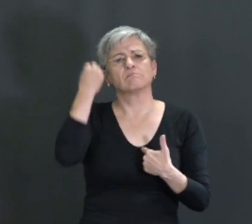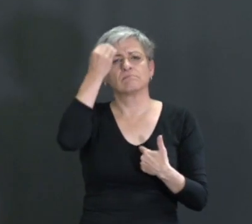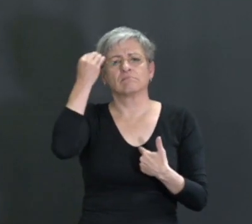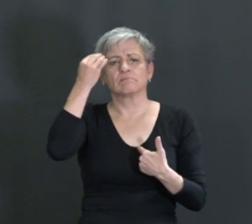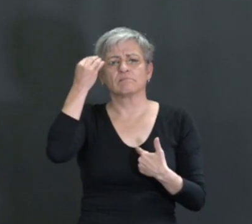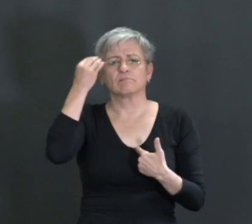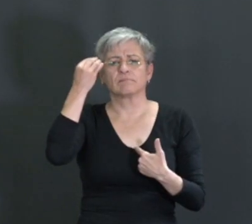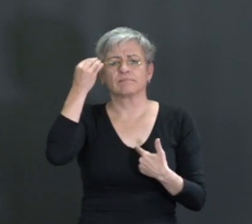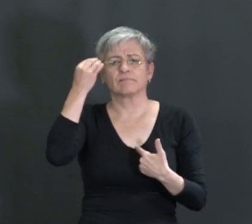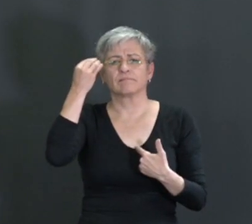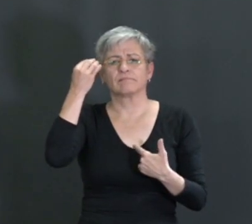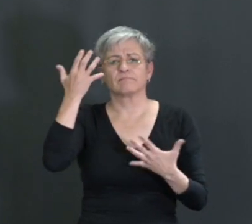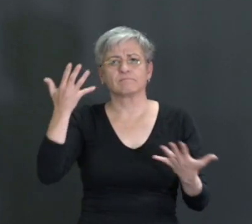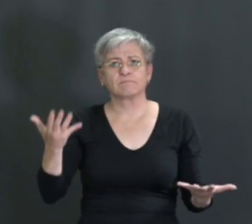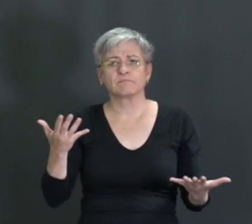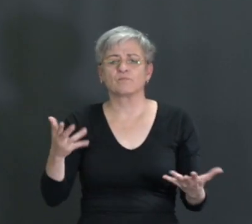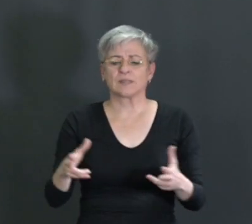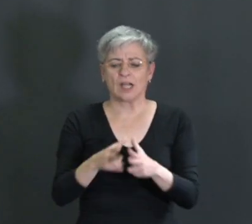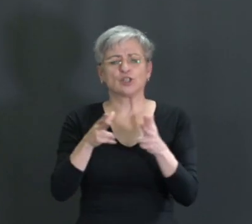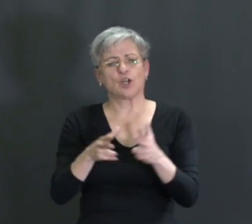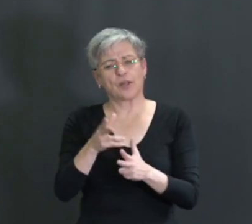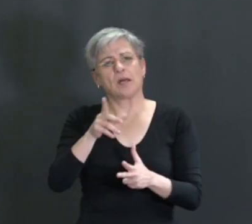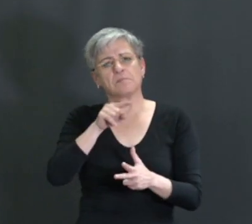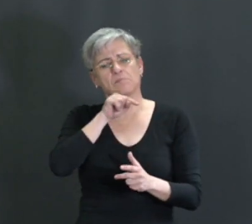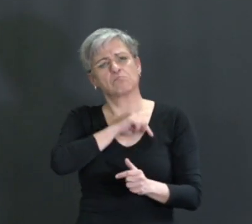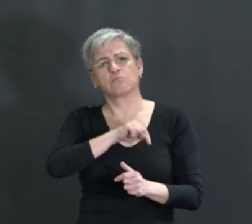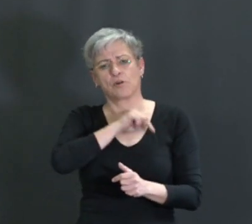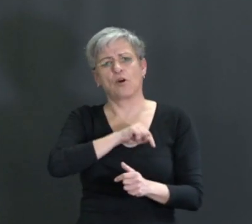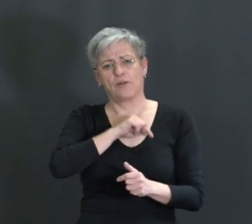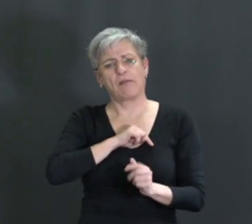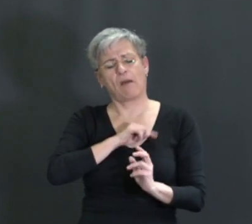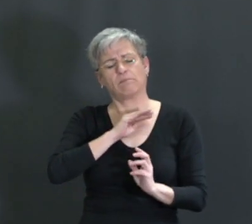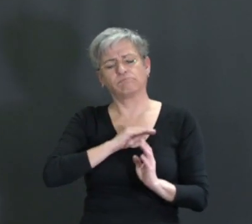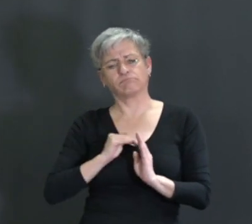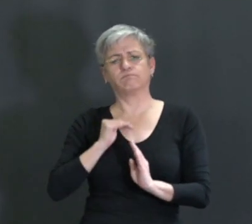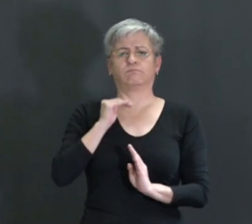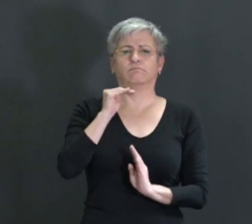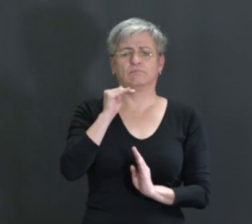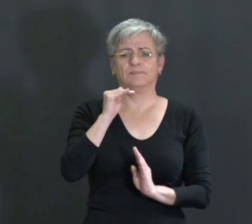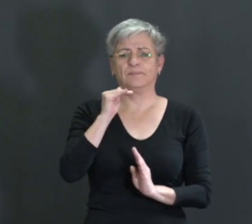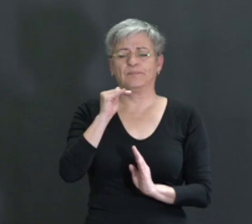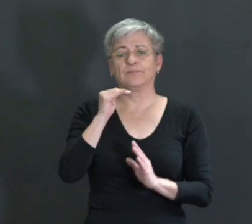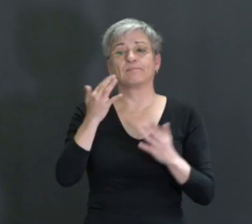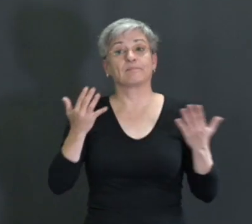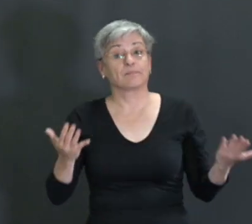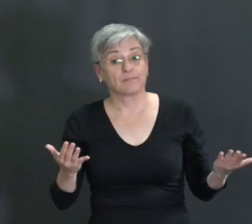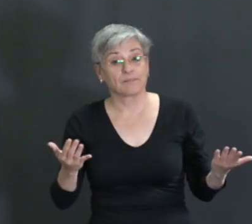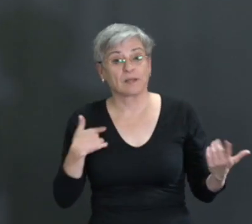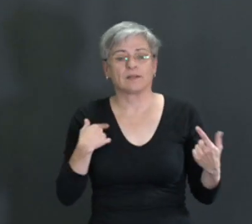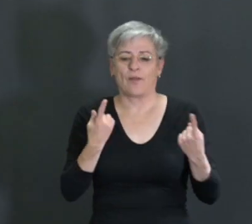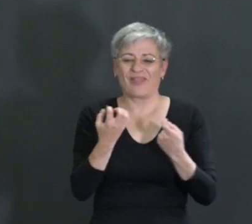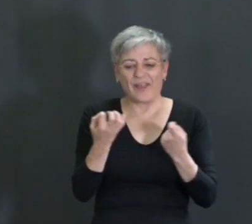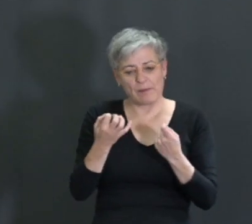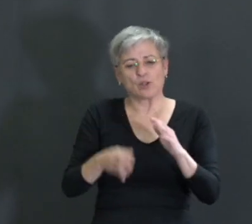sociedad tiene una conciencia, la sociedad española, muy alta, ¿no? Quizá lo que tenemos que hacer es seguir